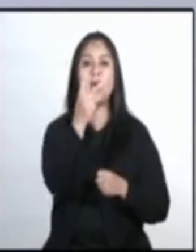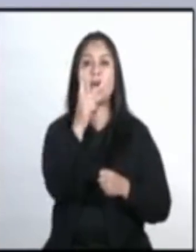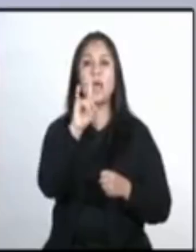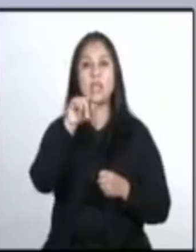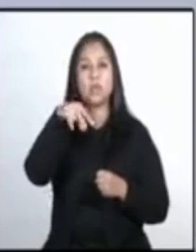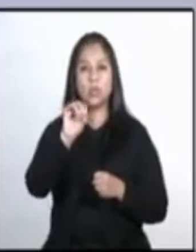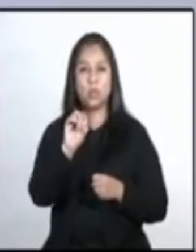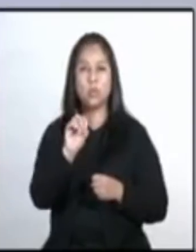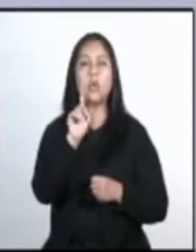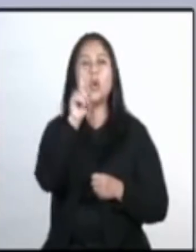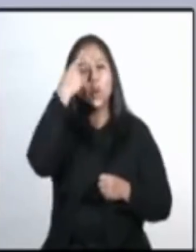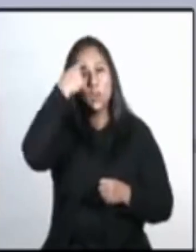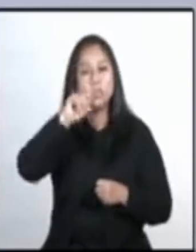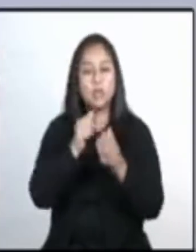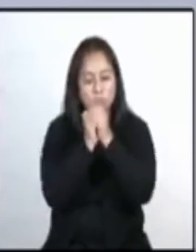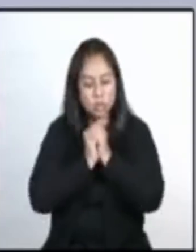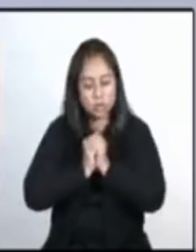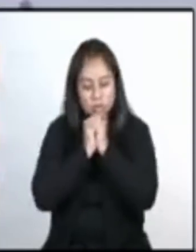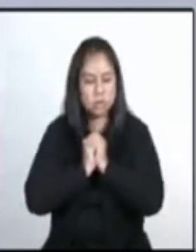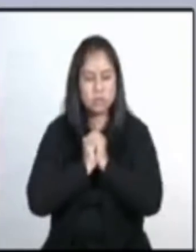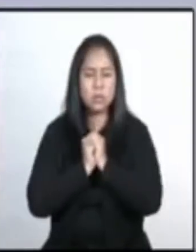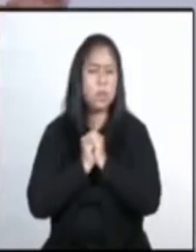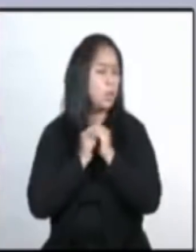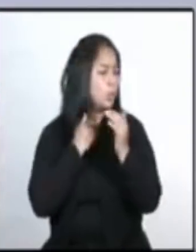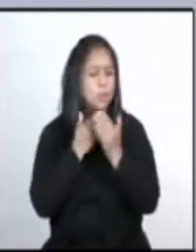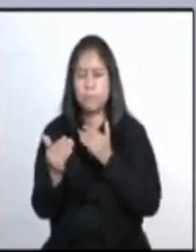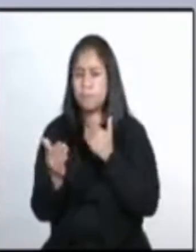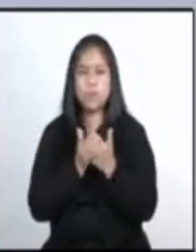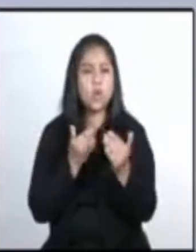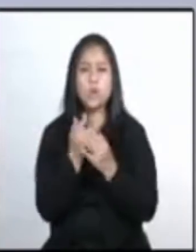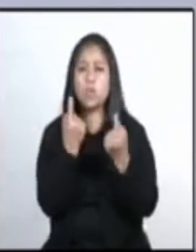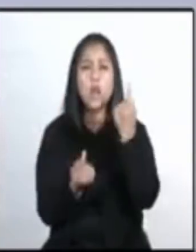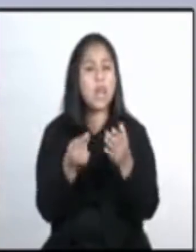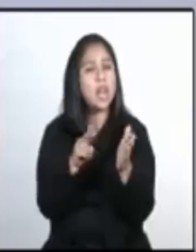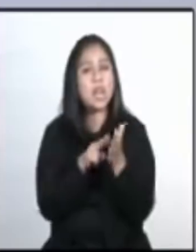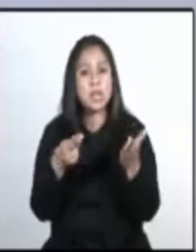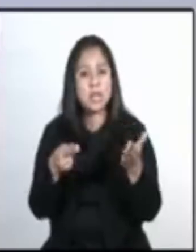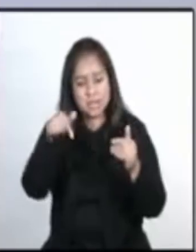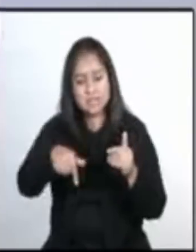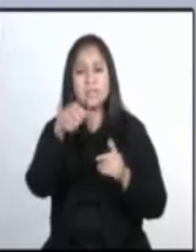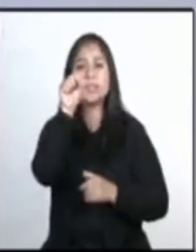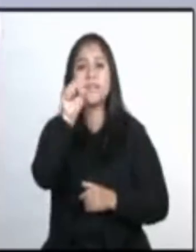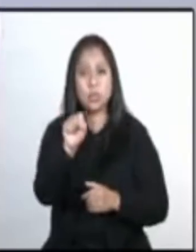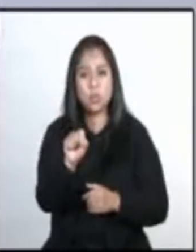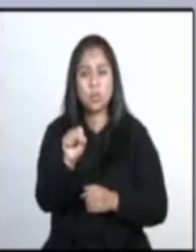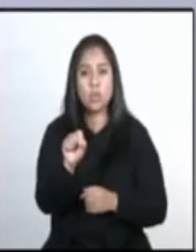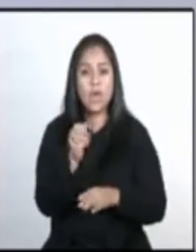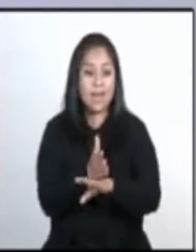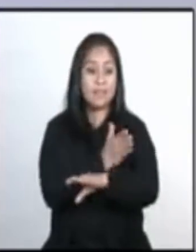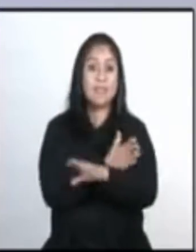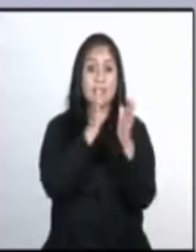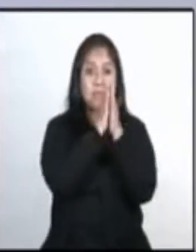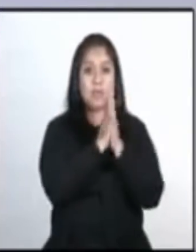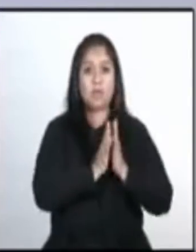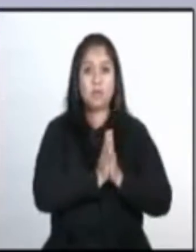día de oración. Unámonos, no importando nuestro credo, este sábado, previo al domingo, al Día de